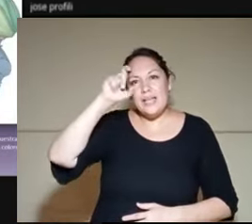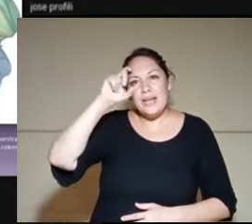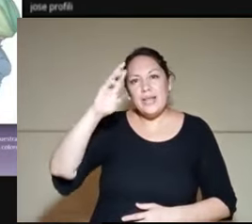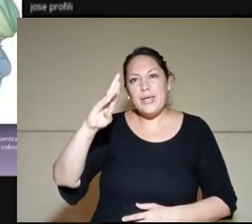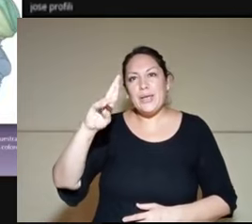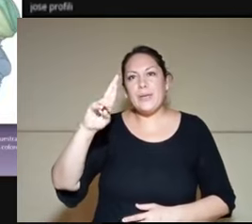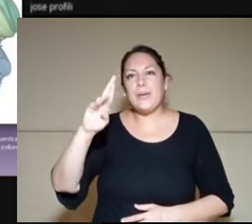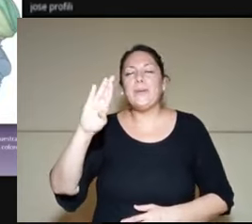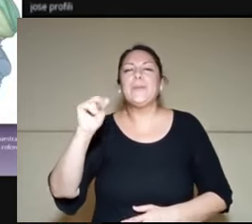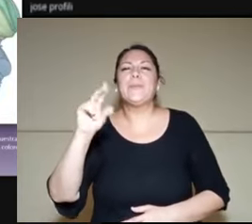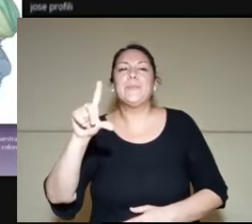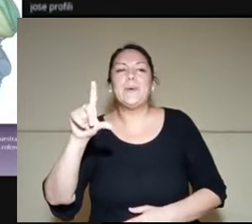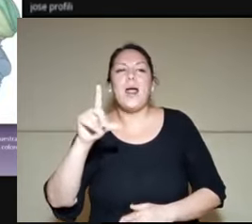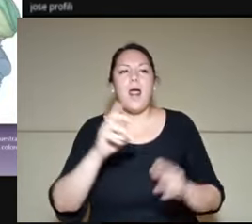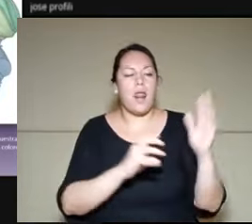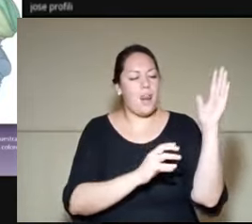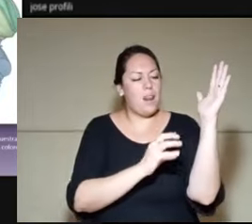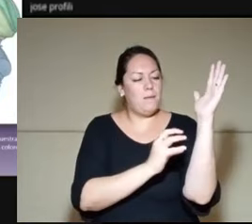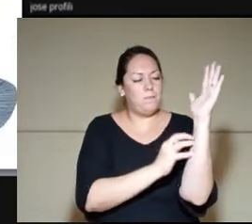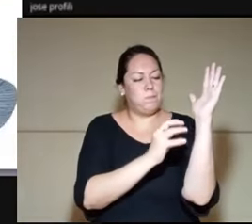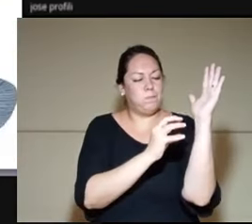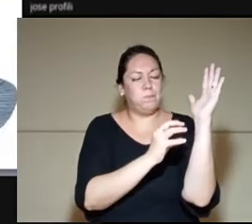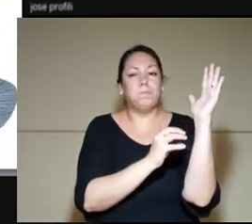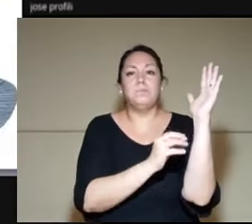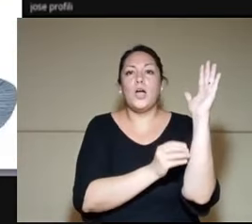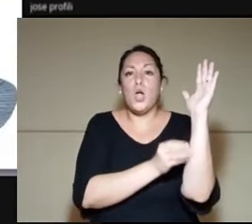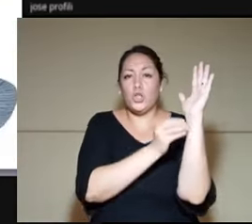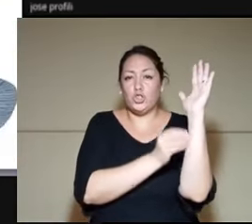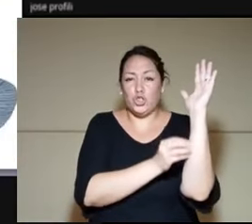arriba, bulbo, protuberancia